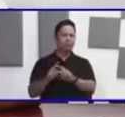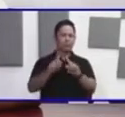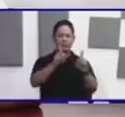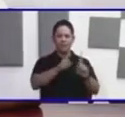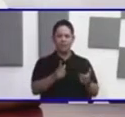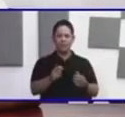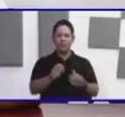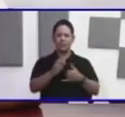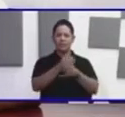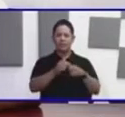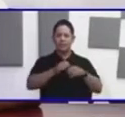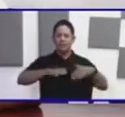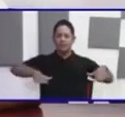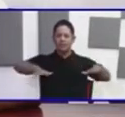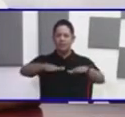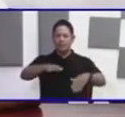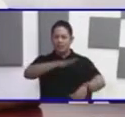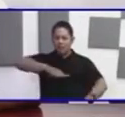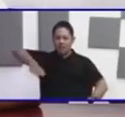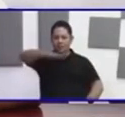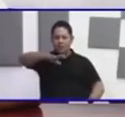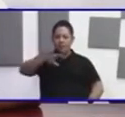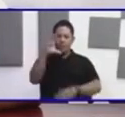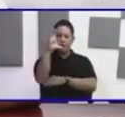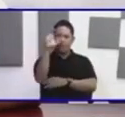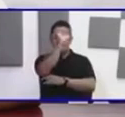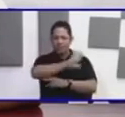tienen camas diferentes, que tienen prácticamente camillas